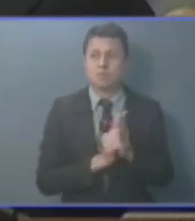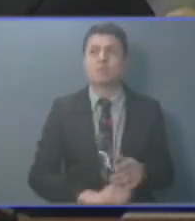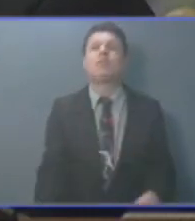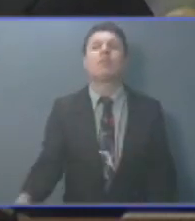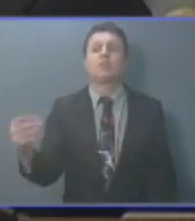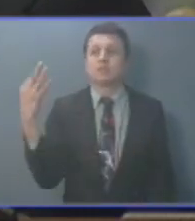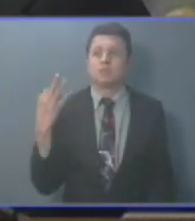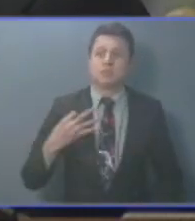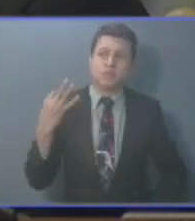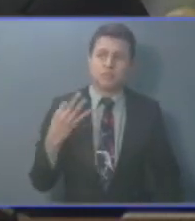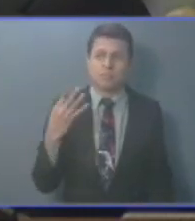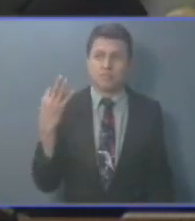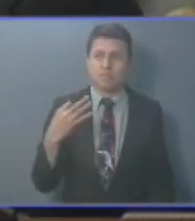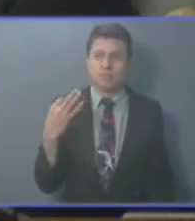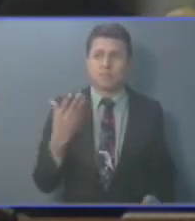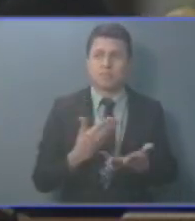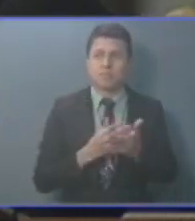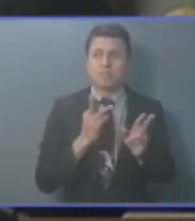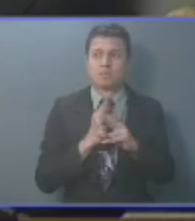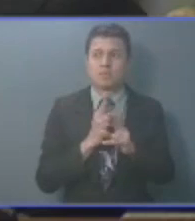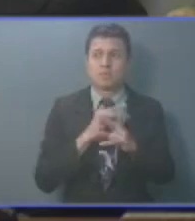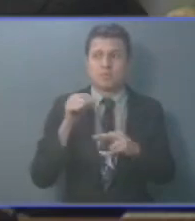debemos de tener corregido este tema.